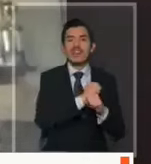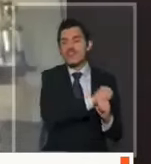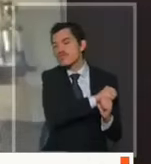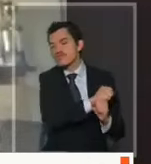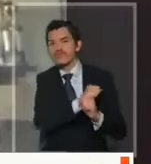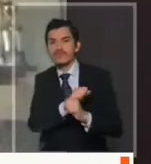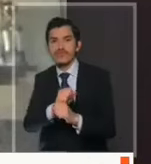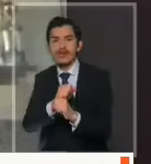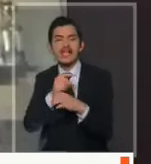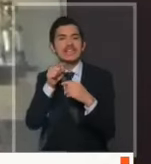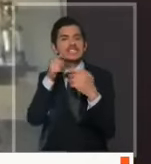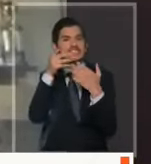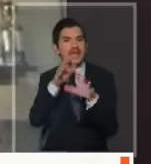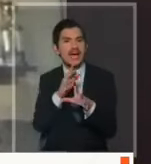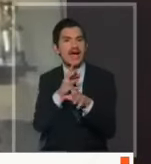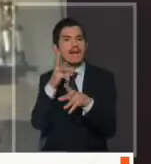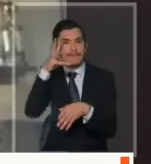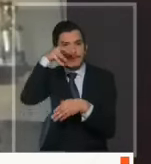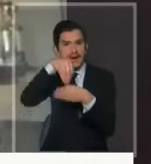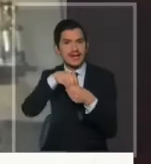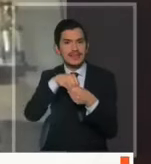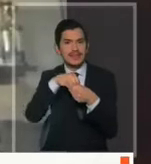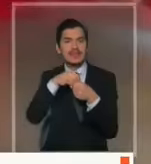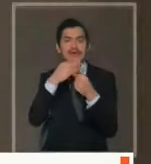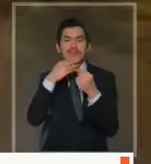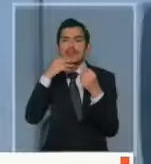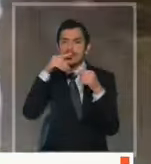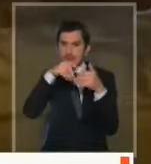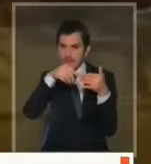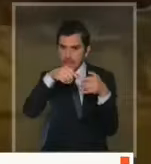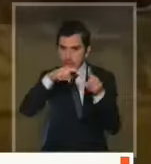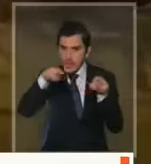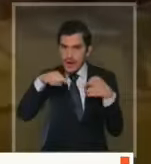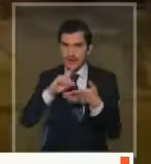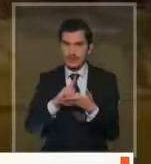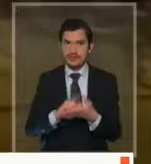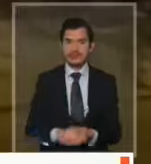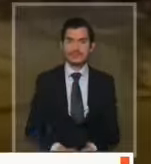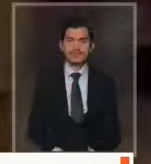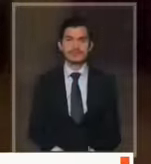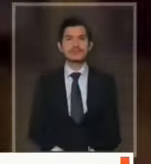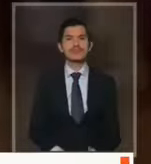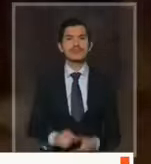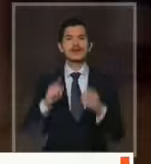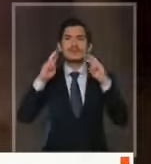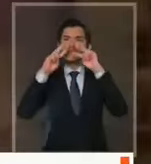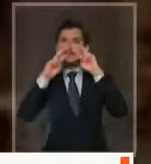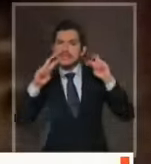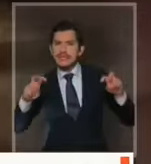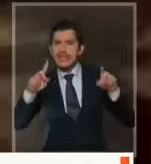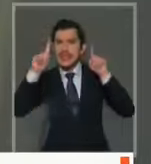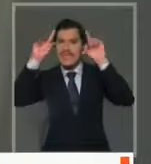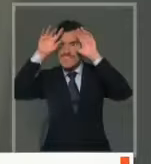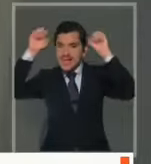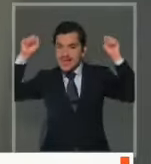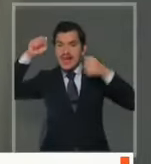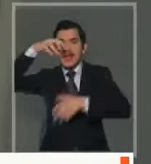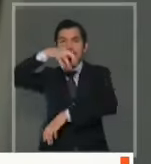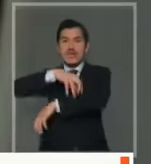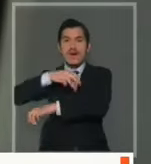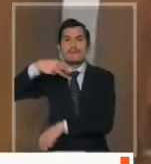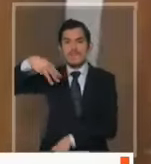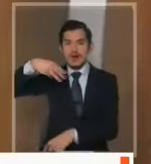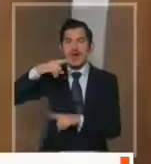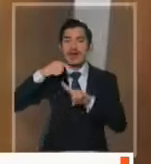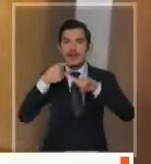ya venía siendo parte de la cancha, digamos. Es una investigación de la Fiscalía del Maule, conjunto con la Brigada